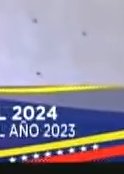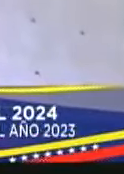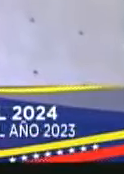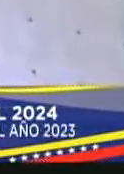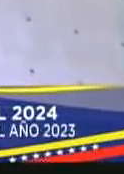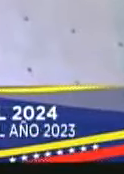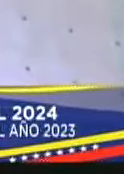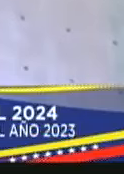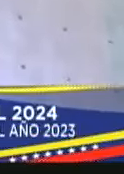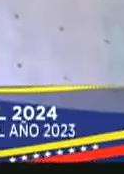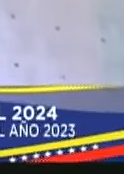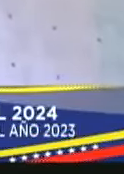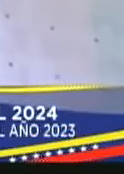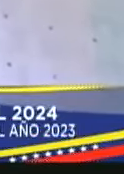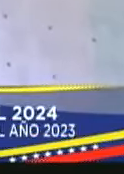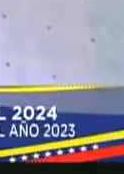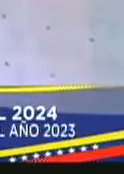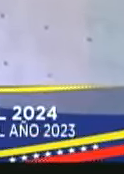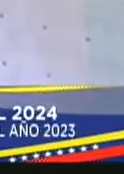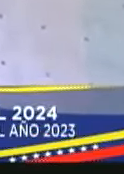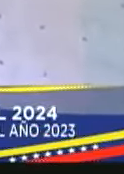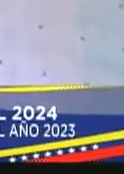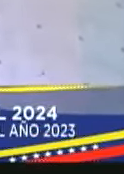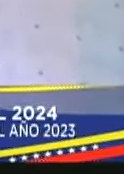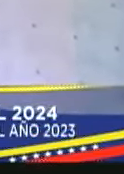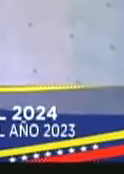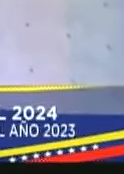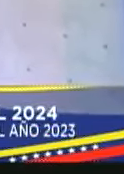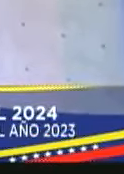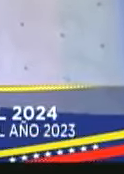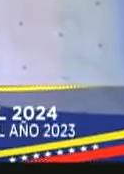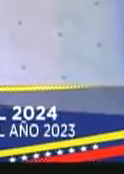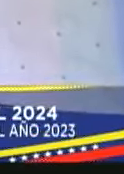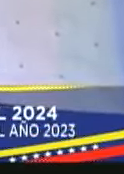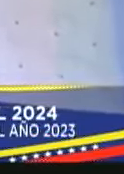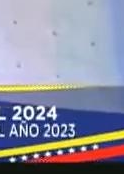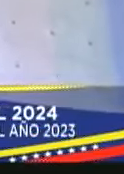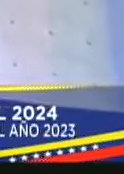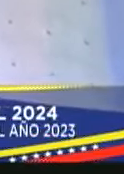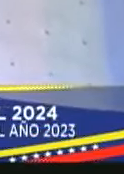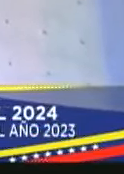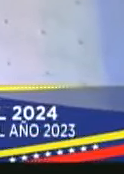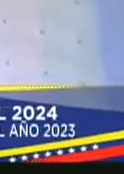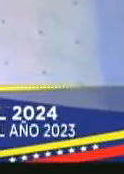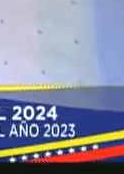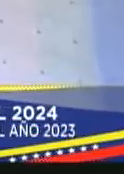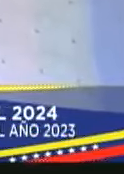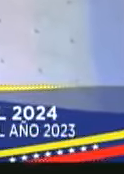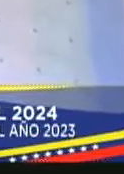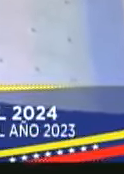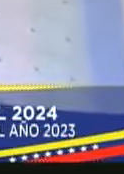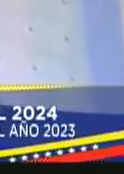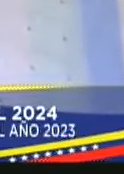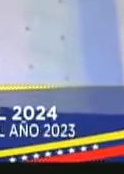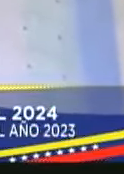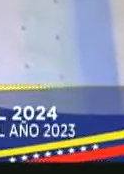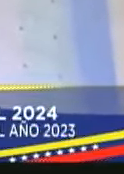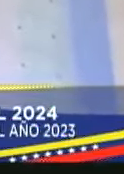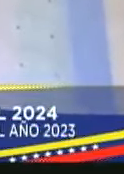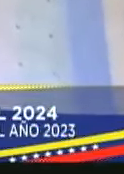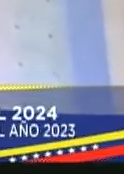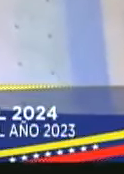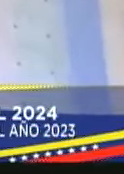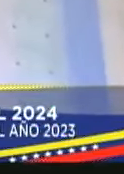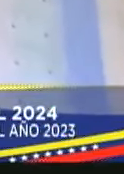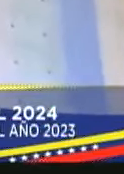un Estado de justicia social, democrático y bien estructurado es la premisa sobre la que transita el gobierno